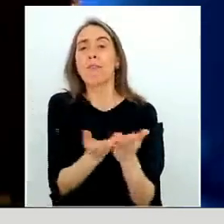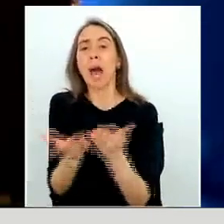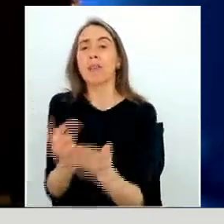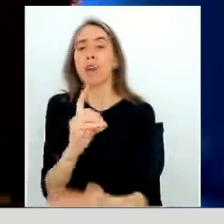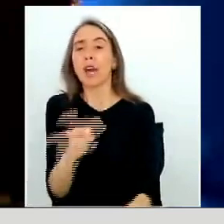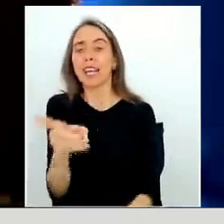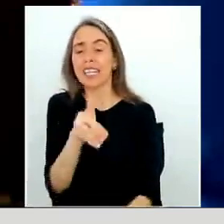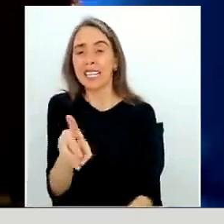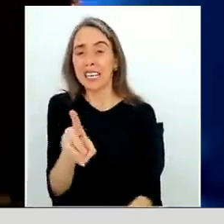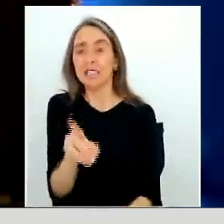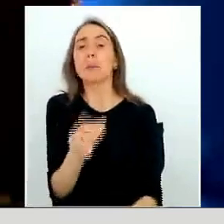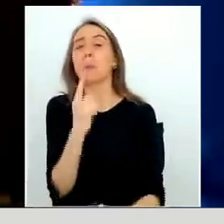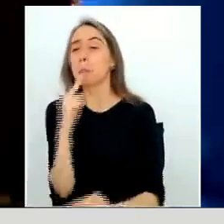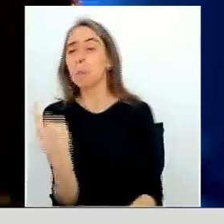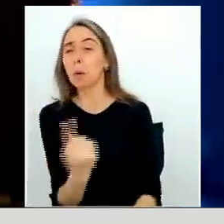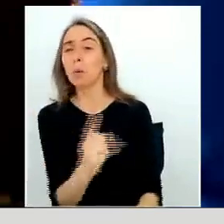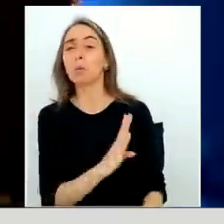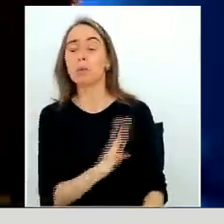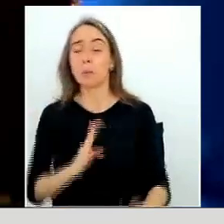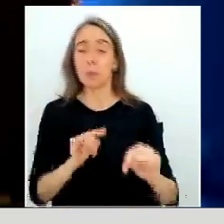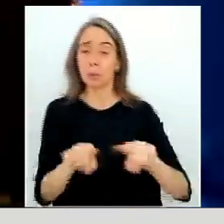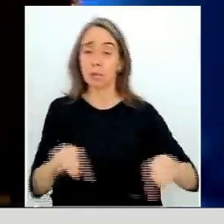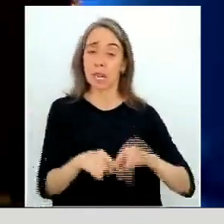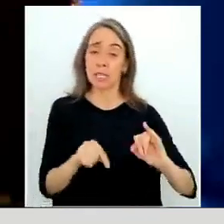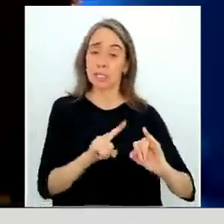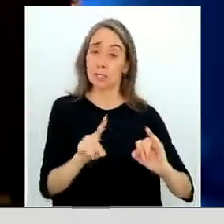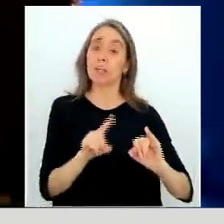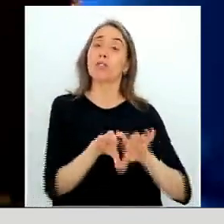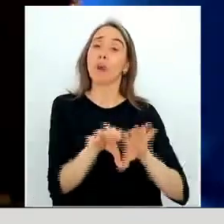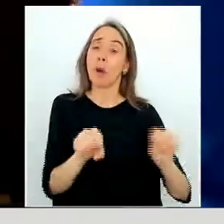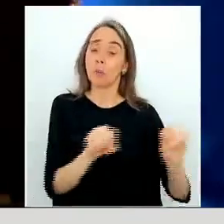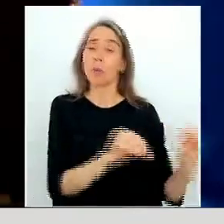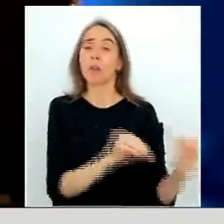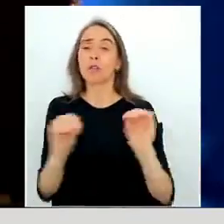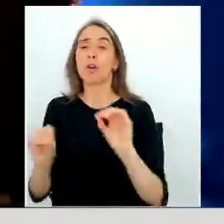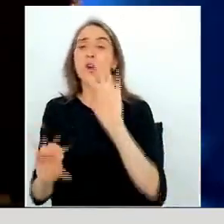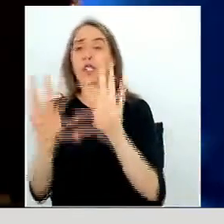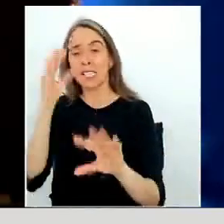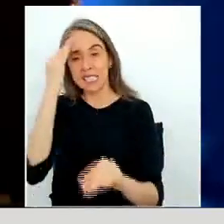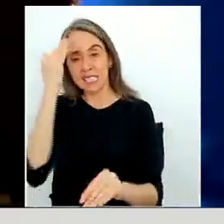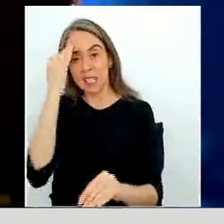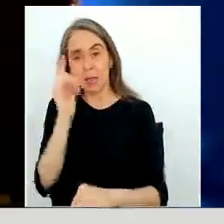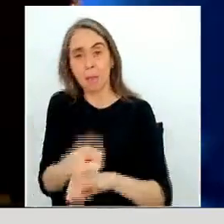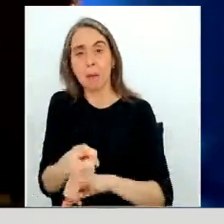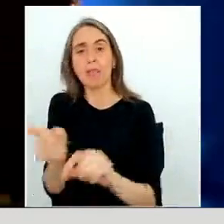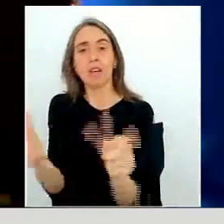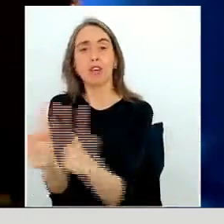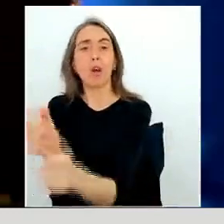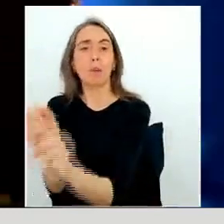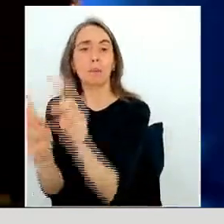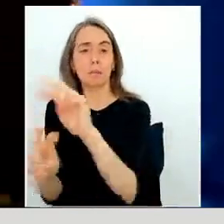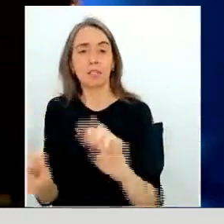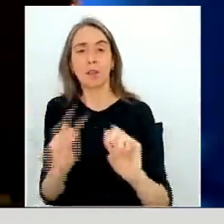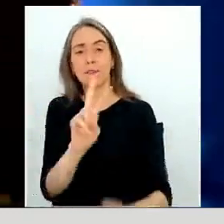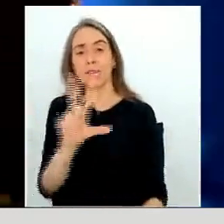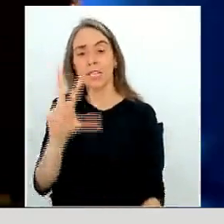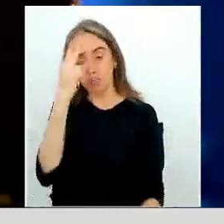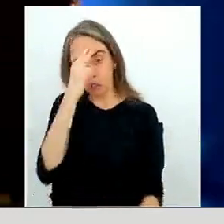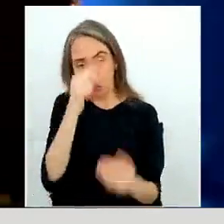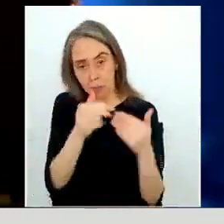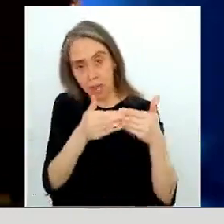recabar el acuerdo de la sala para prorrogar en 15 días su mandato esto a partir del 28 de marzo con el fin de continuar